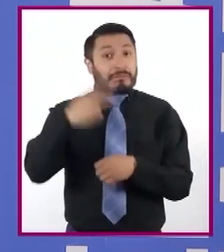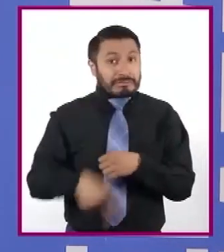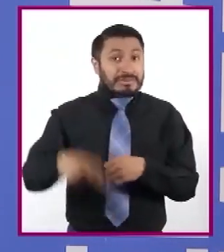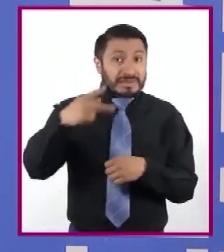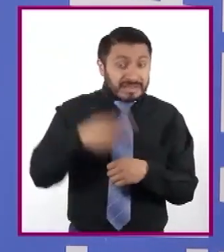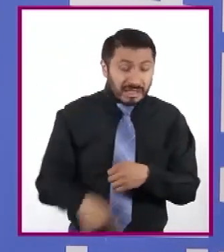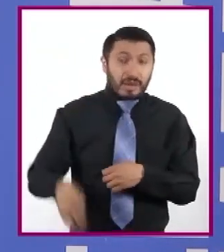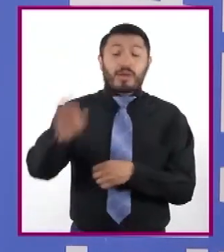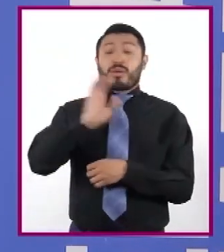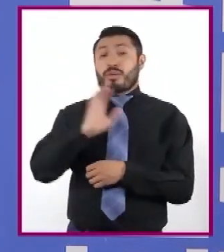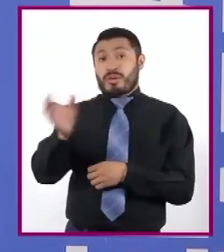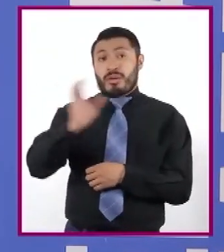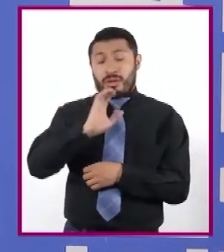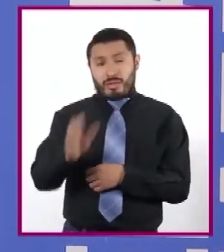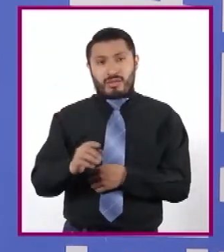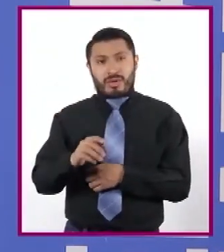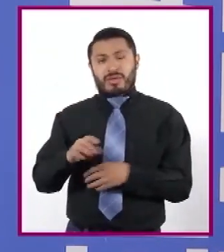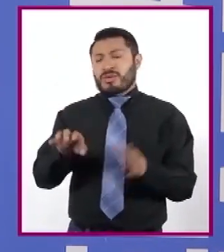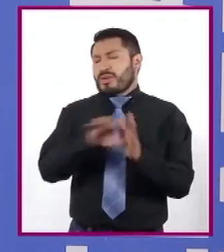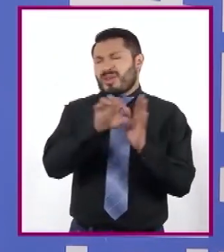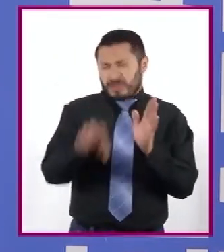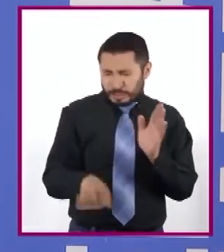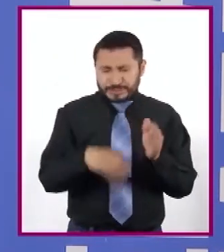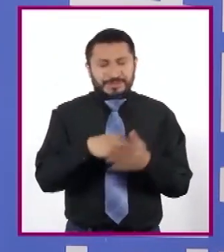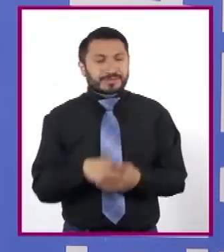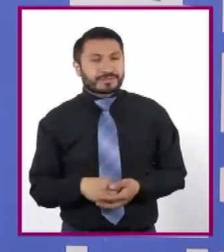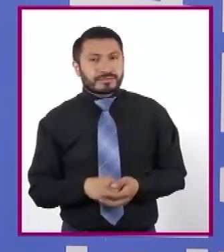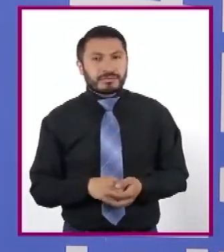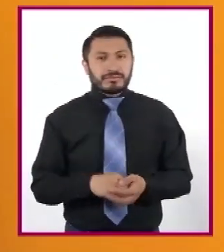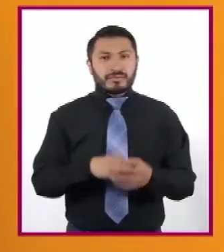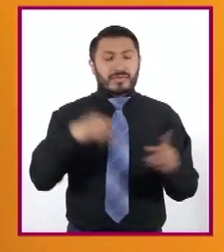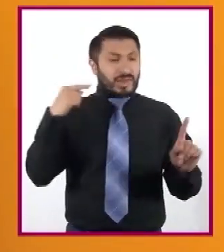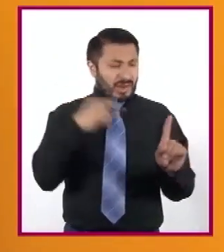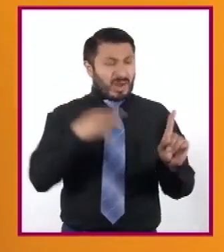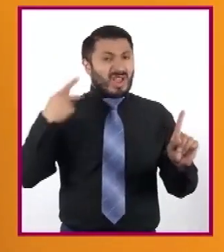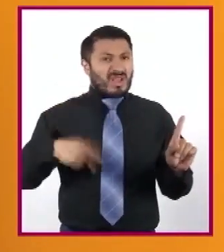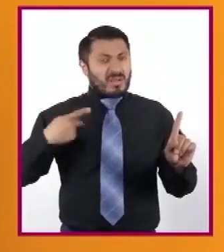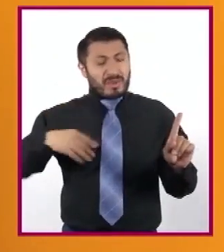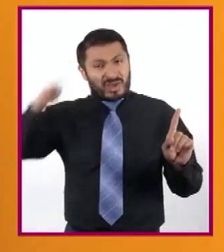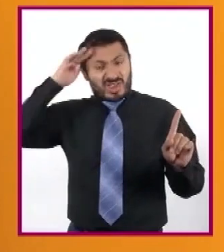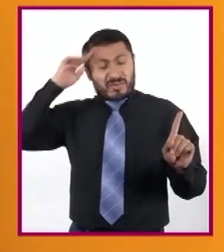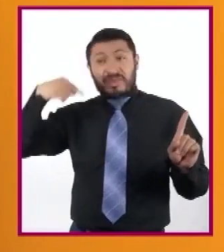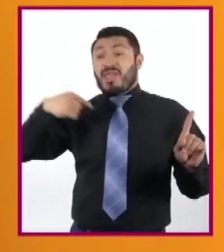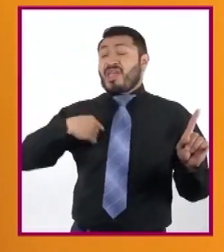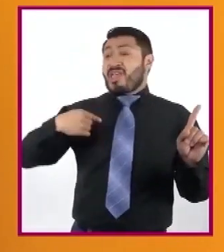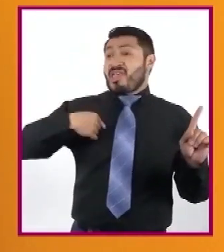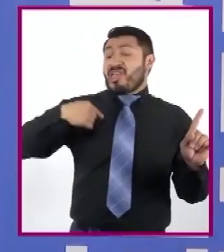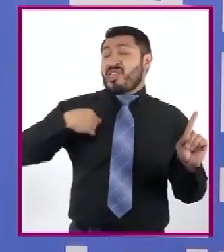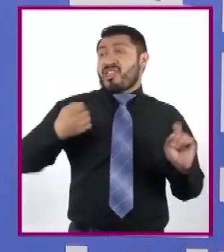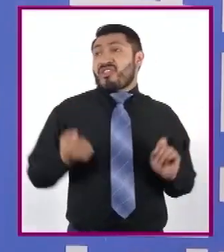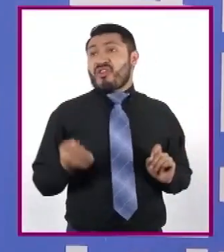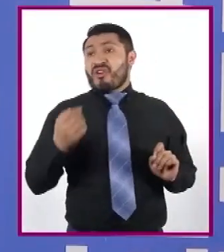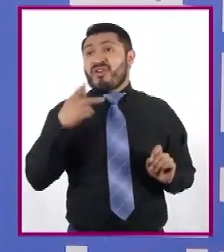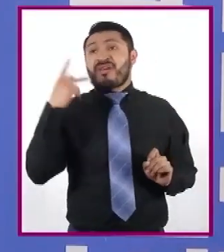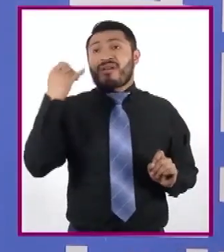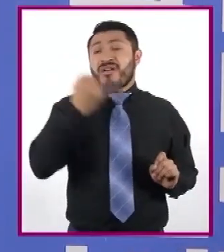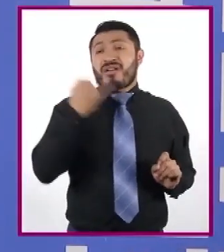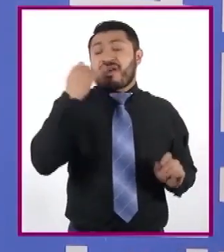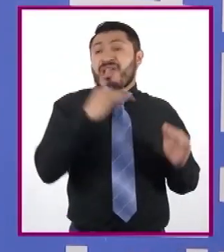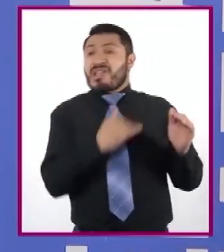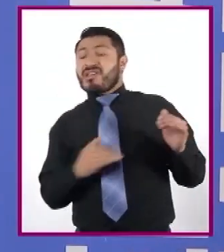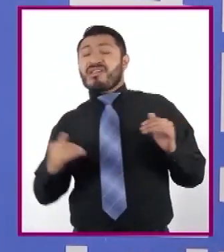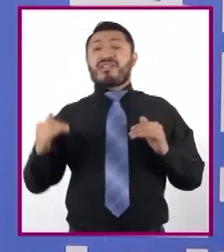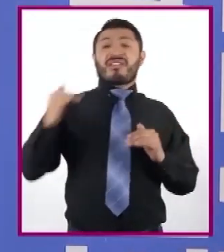ideología lingüística, es decir, alguien que piensa que su forma de hablar es superior, ¿no?, impide la